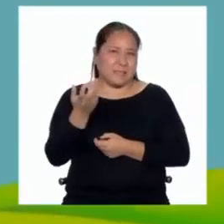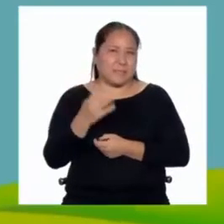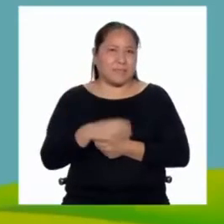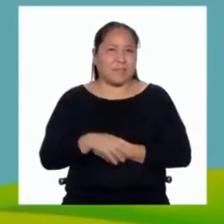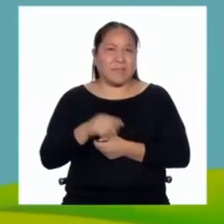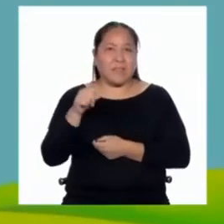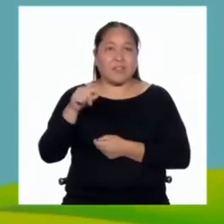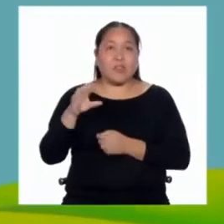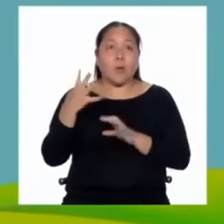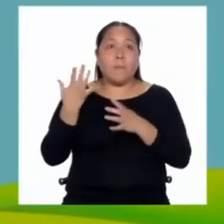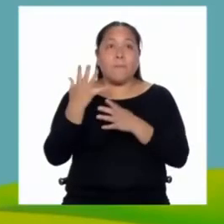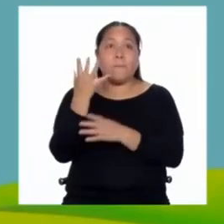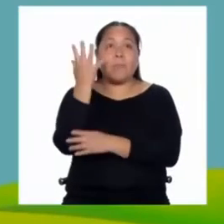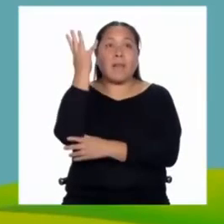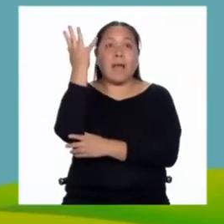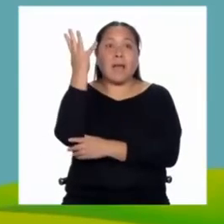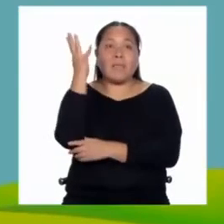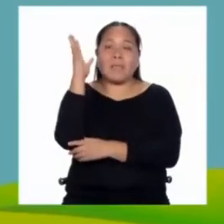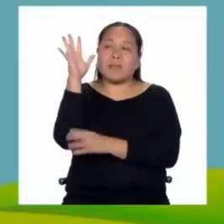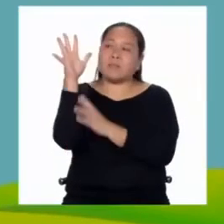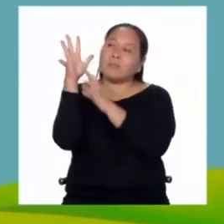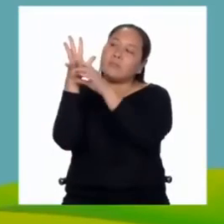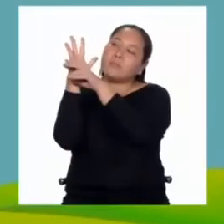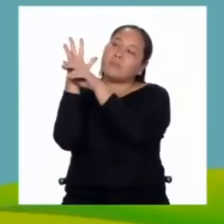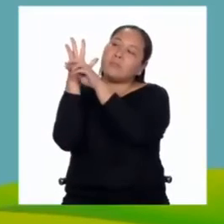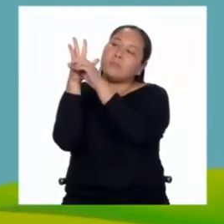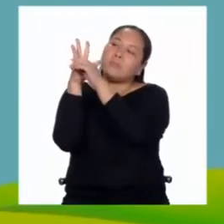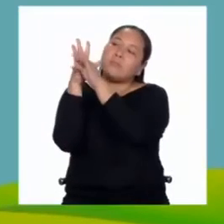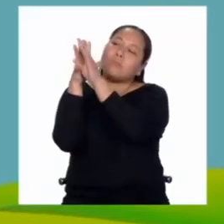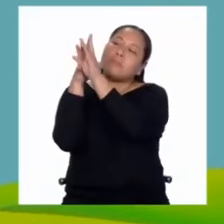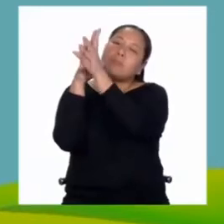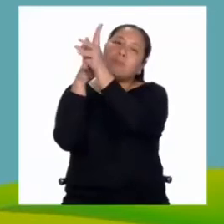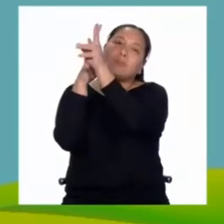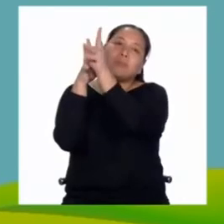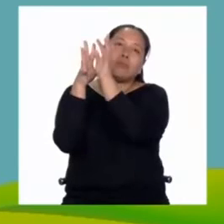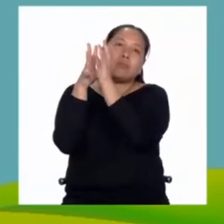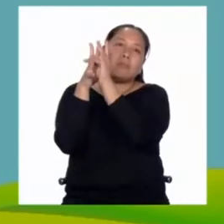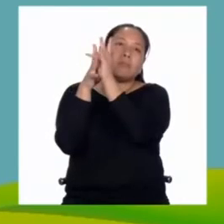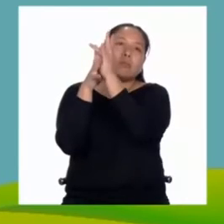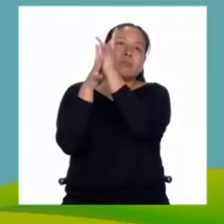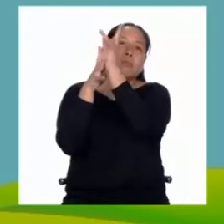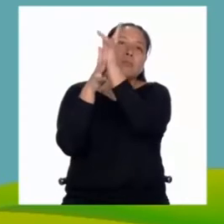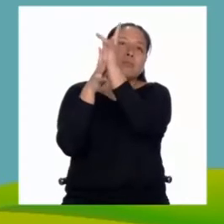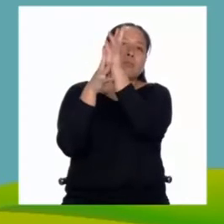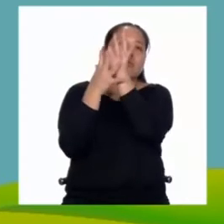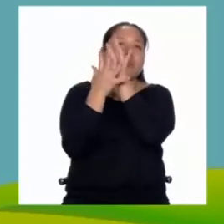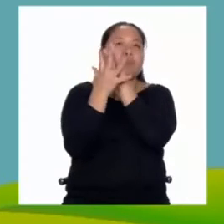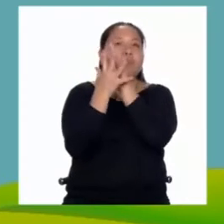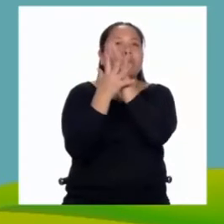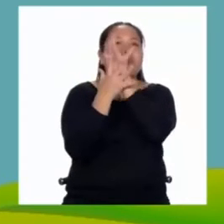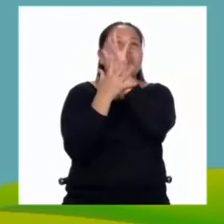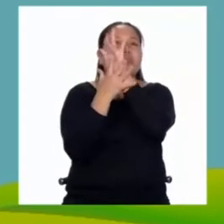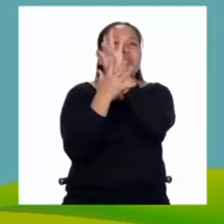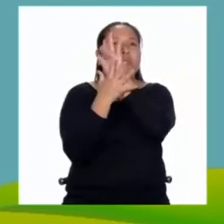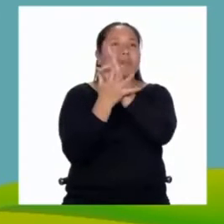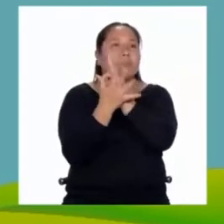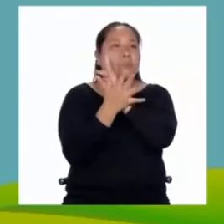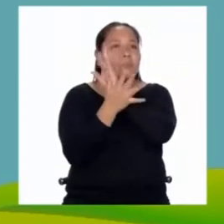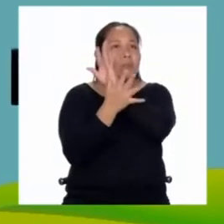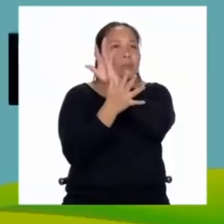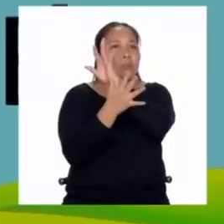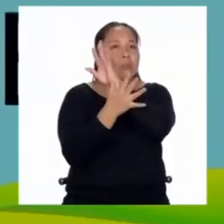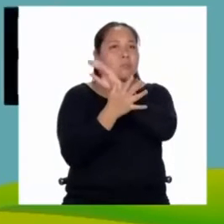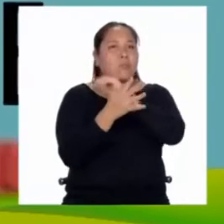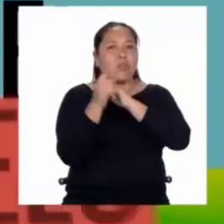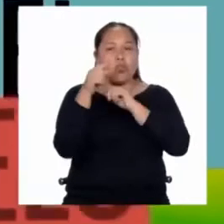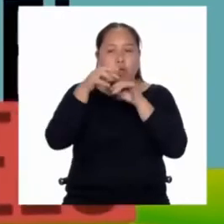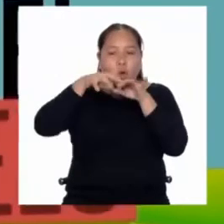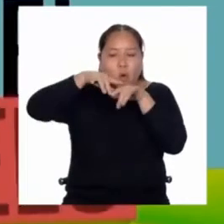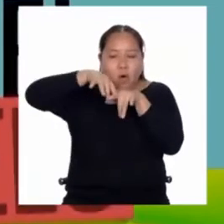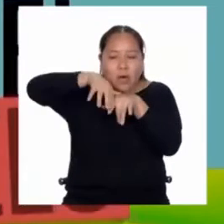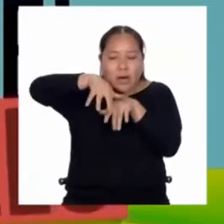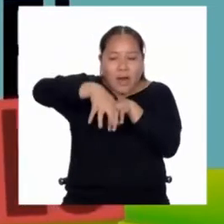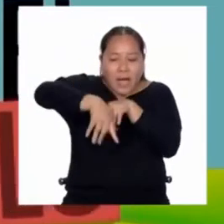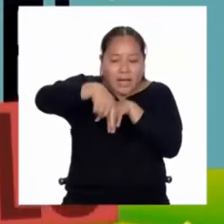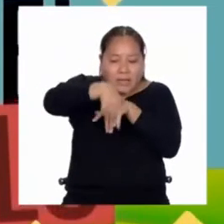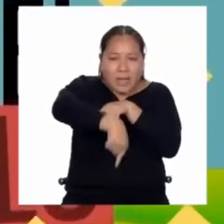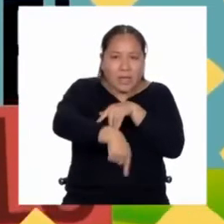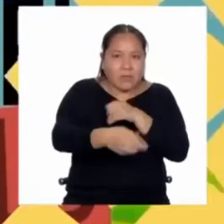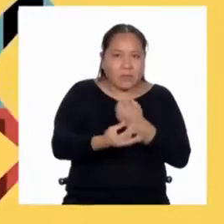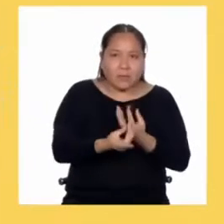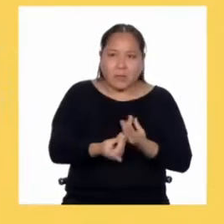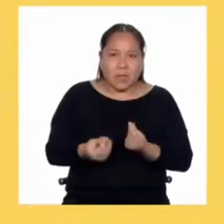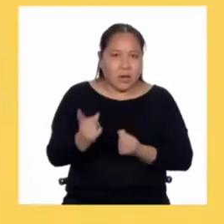unas plantas que crecen sobre otras plantas. O sea, nunca las dejan plantadas porque no enraizan sobre el